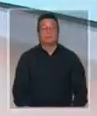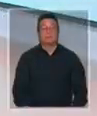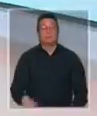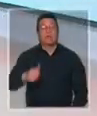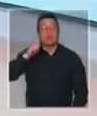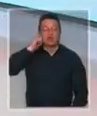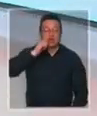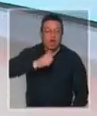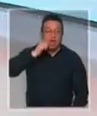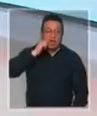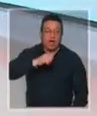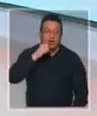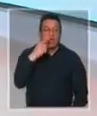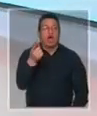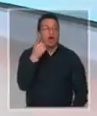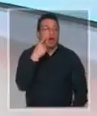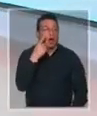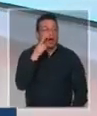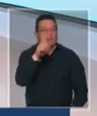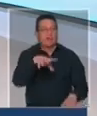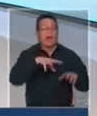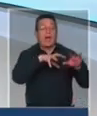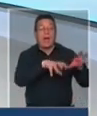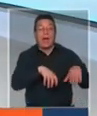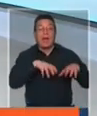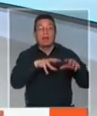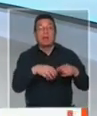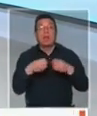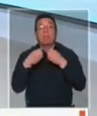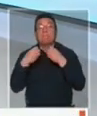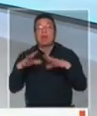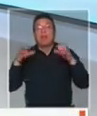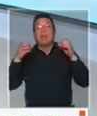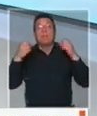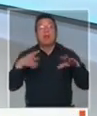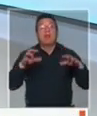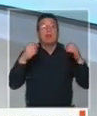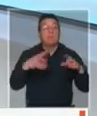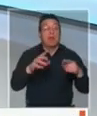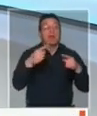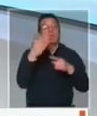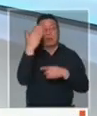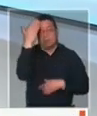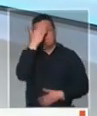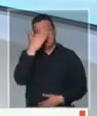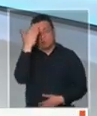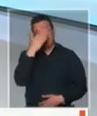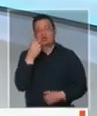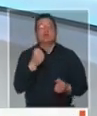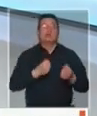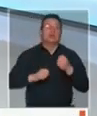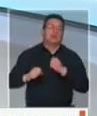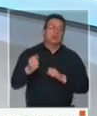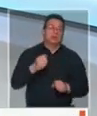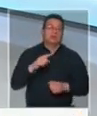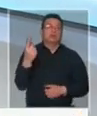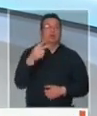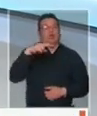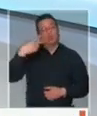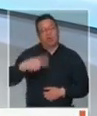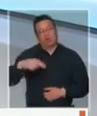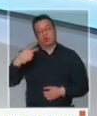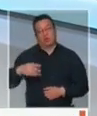Todos los días conocemos de casos de mascotas que se extravían con la consiguiente preocupación y angustia de sus